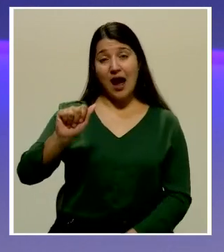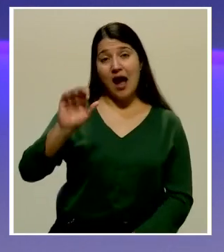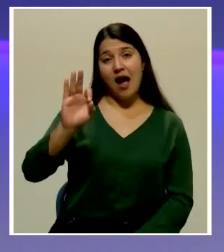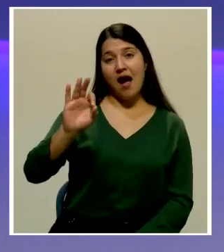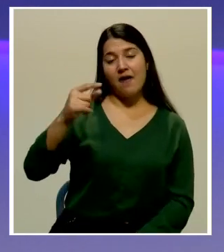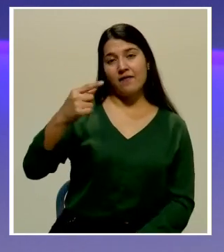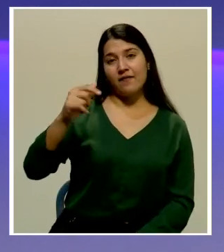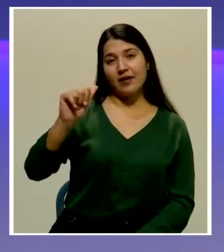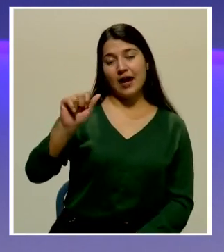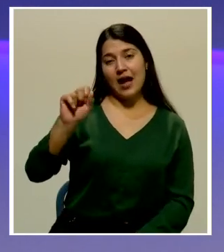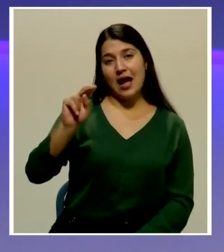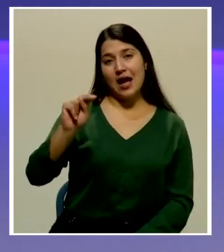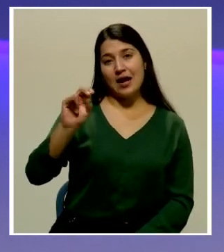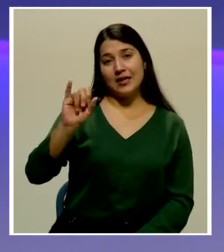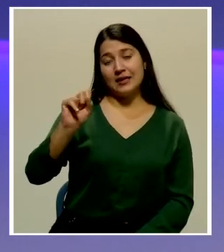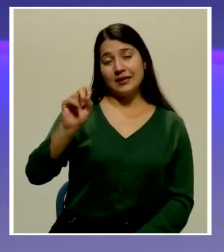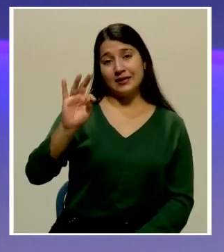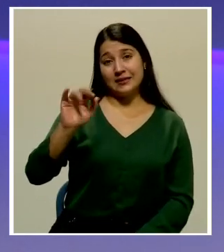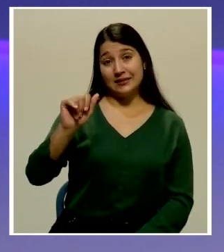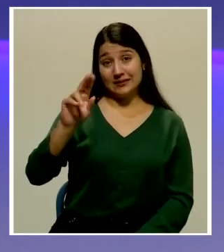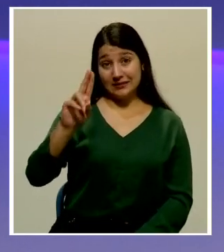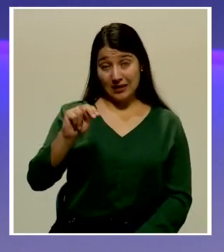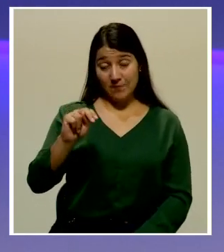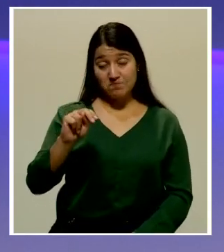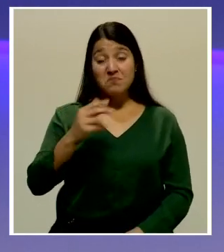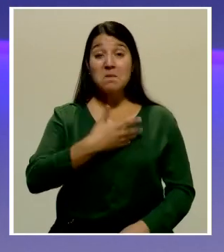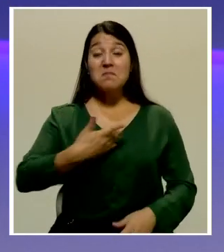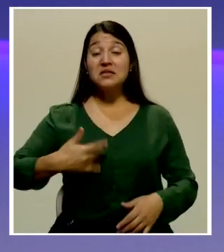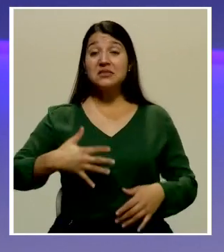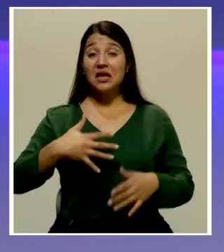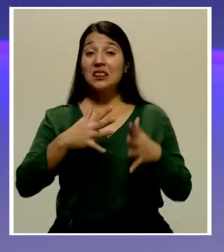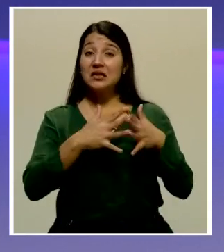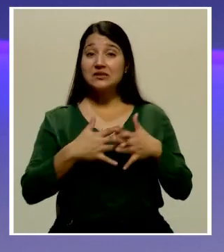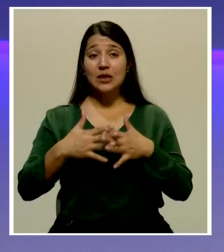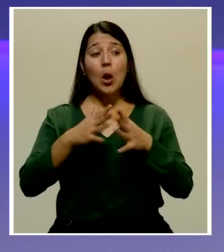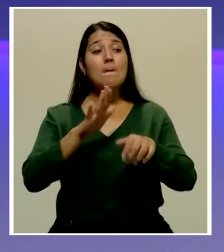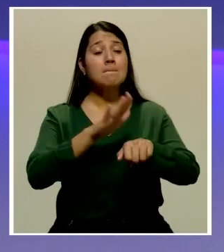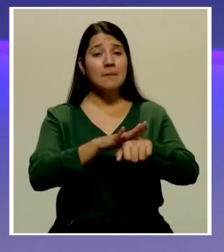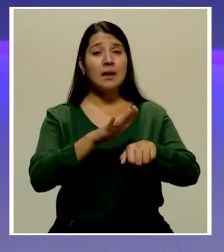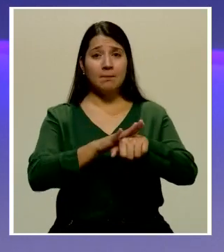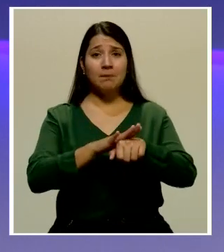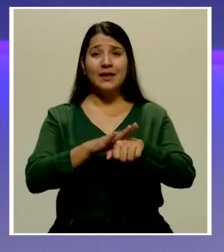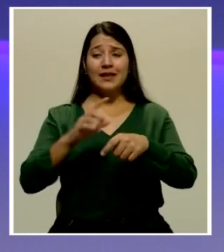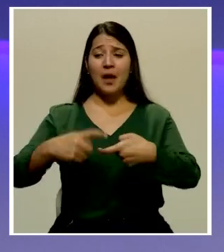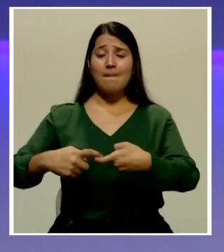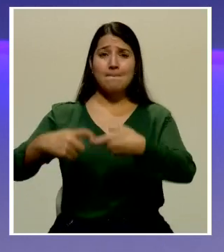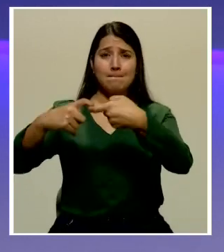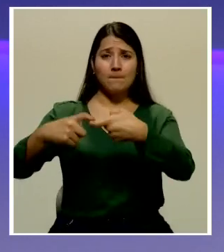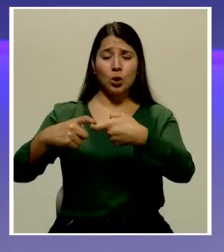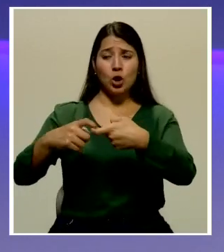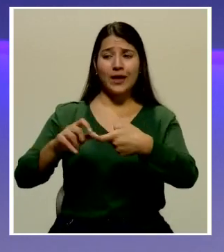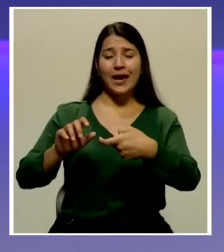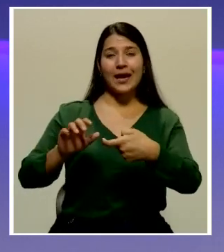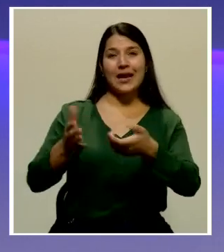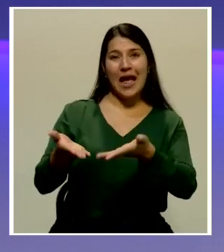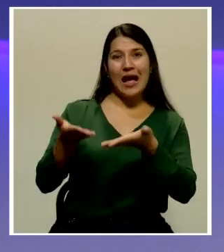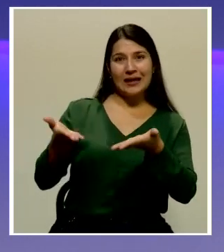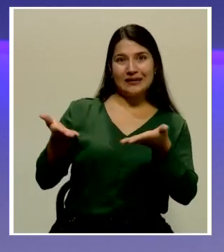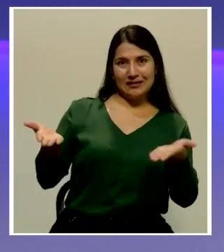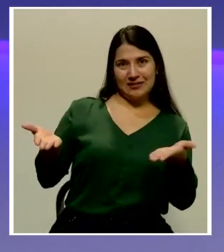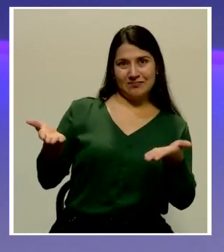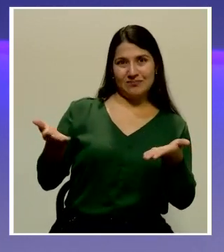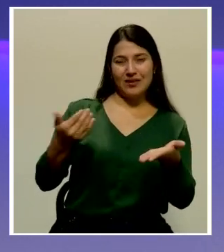Trump permite a Estados Unidos bloquear los activos de los empleados de la Corte Penal Internacional